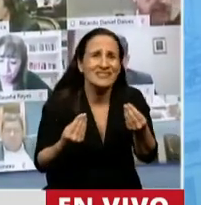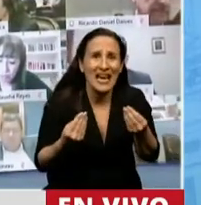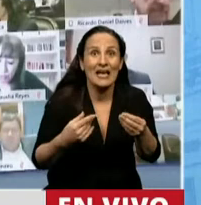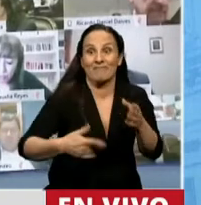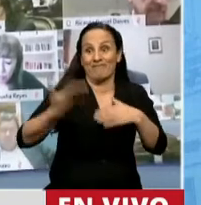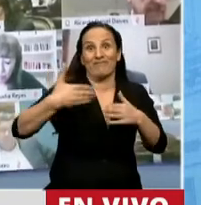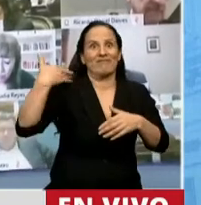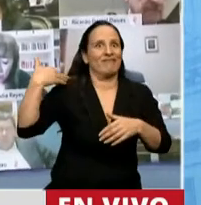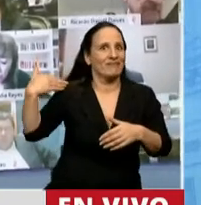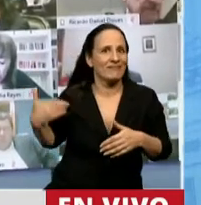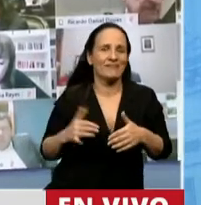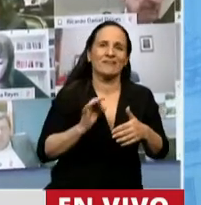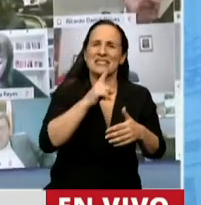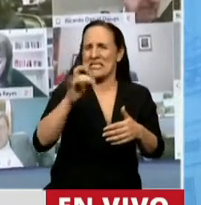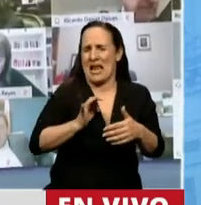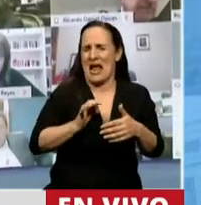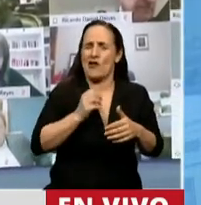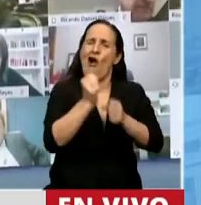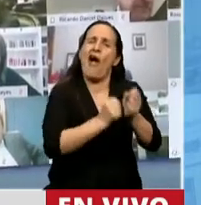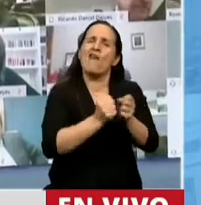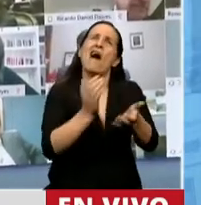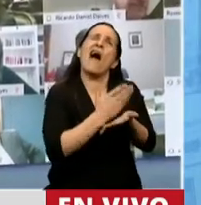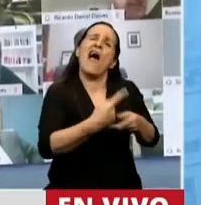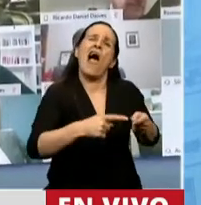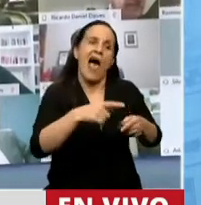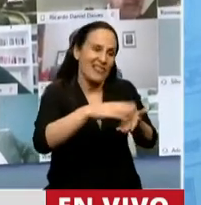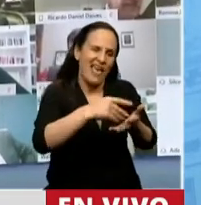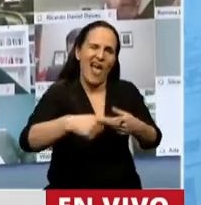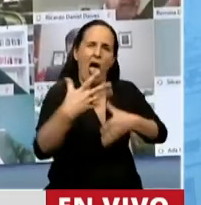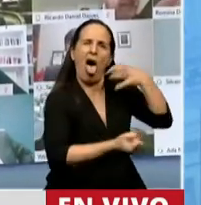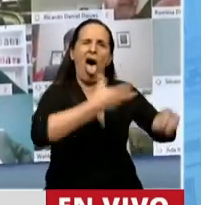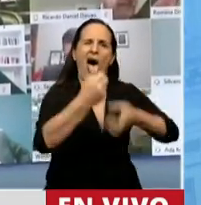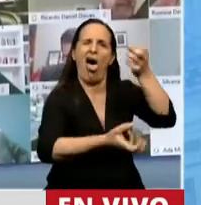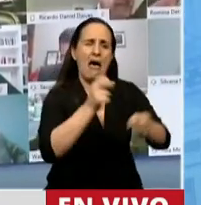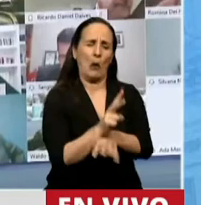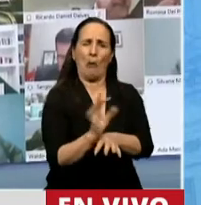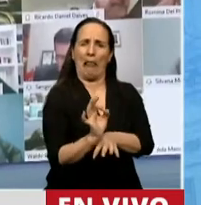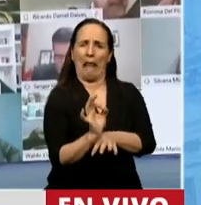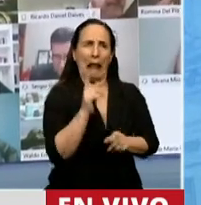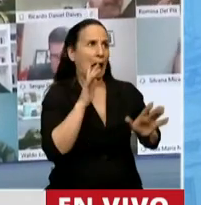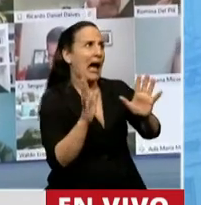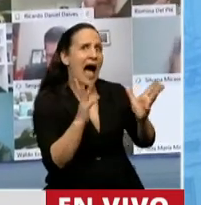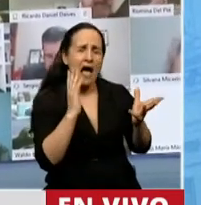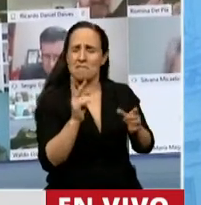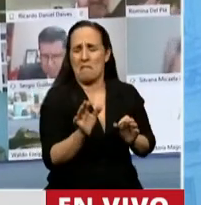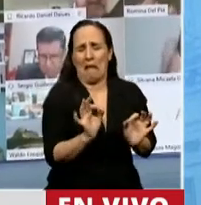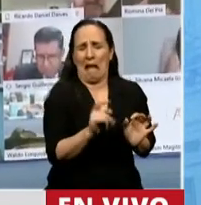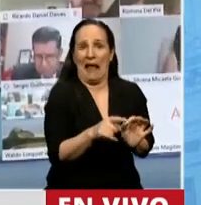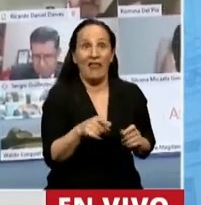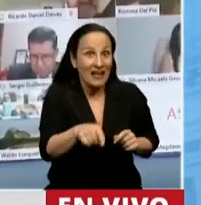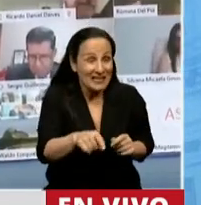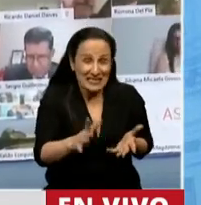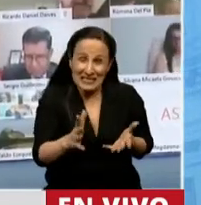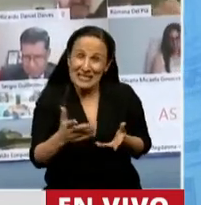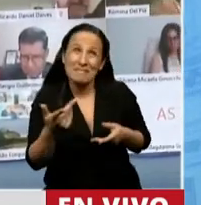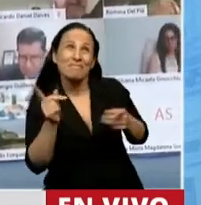basó en los últimos 100 años en sacar todo lo que puede de la tierra. Y con ese modelo no se puede negociar. Esto es como si